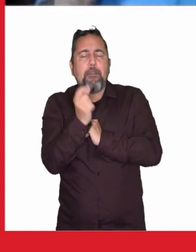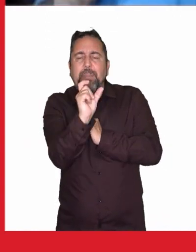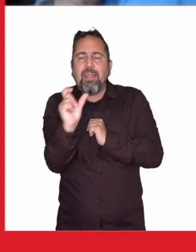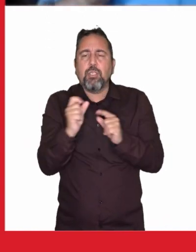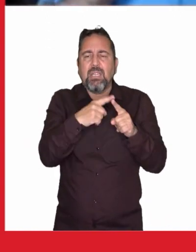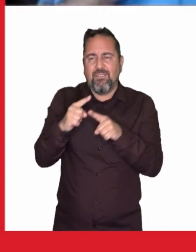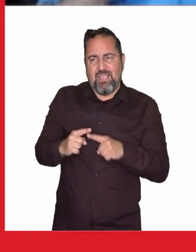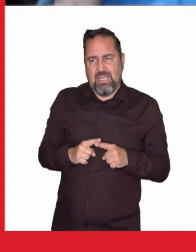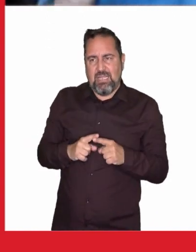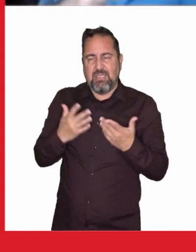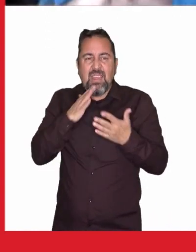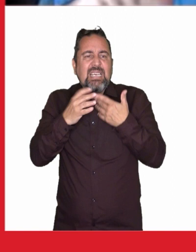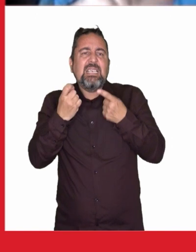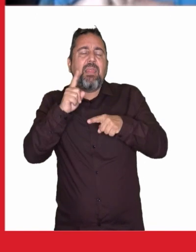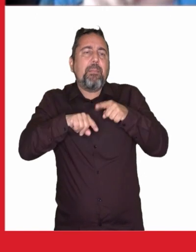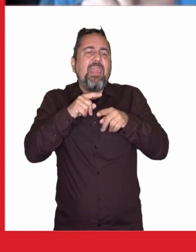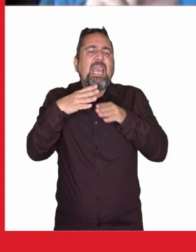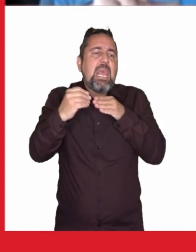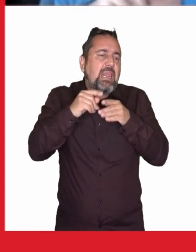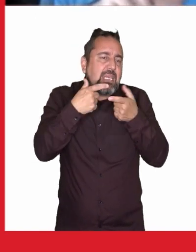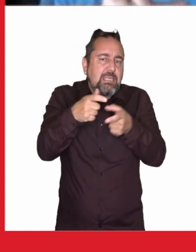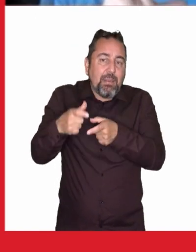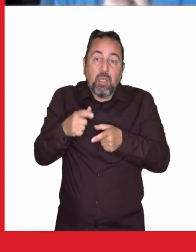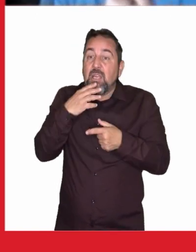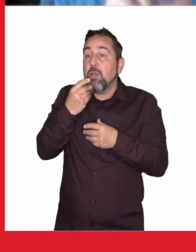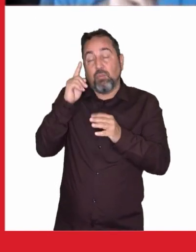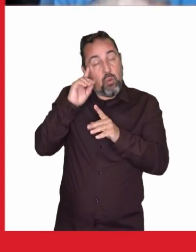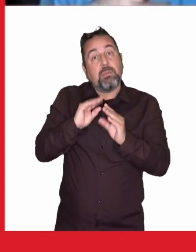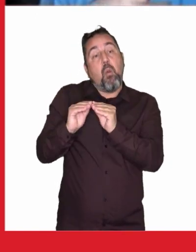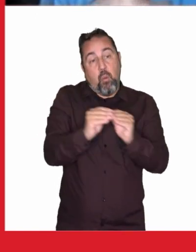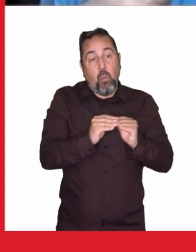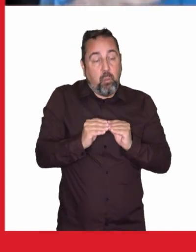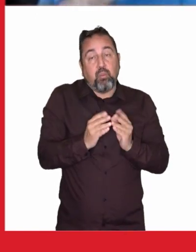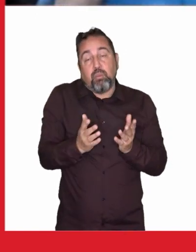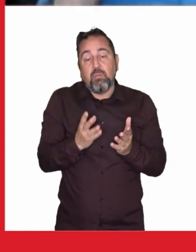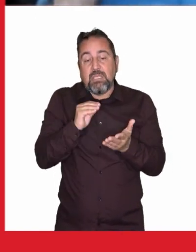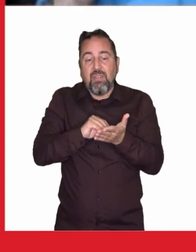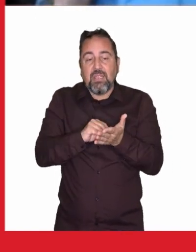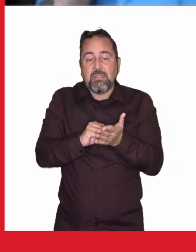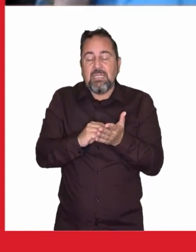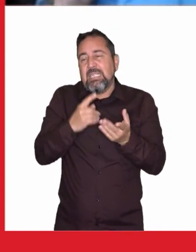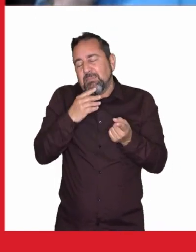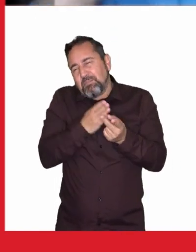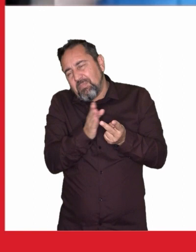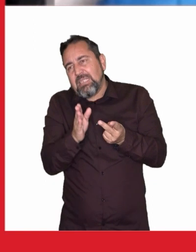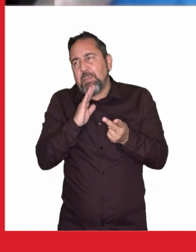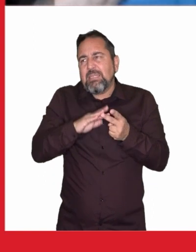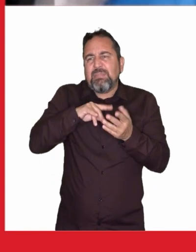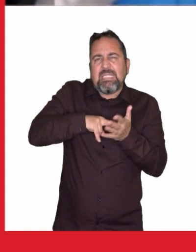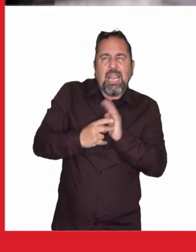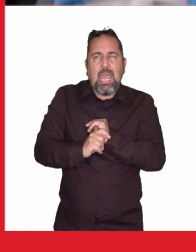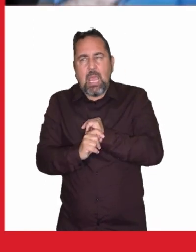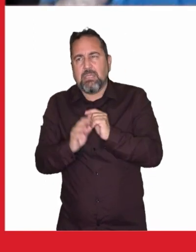Diego. lo que decía Josete también de las estrategias de precios diferentes en función del segmento de clientes, también es muy común que por la